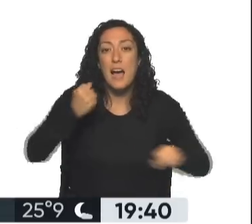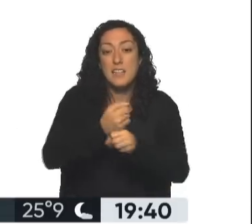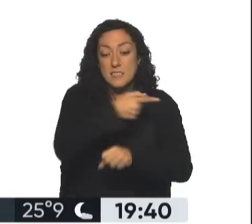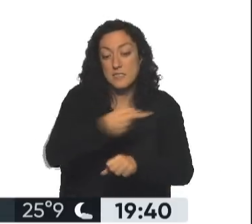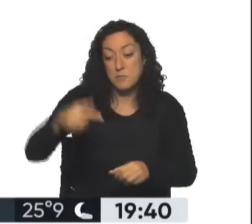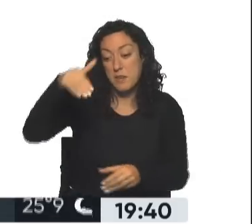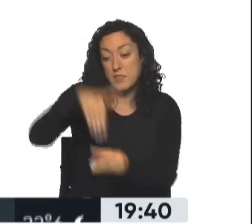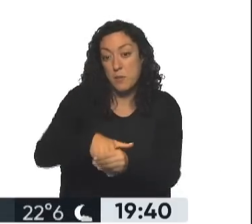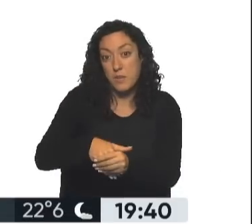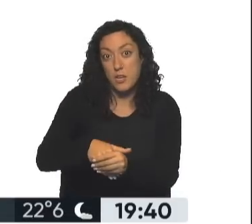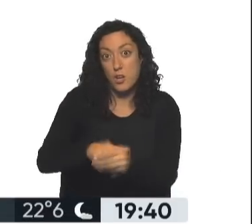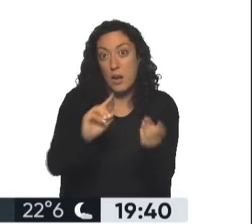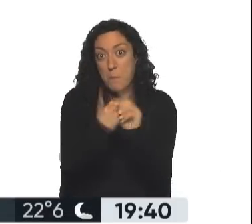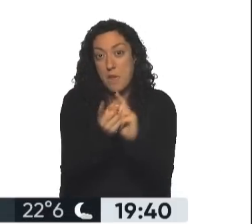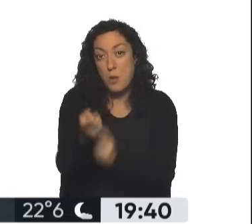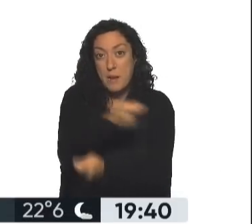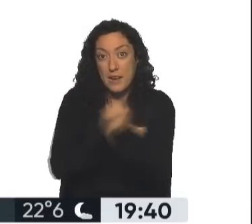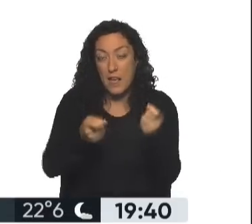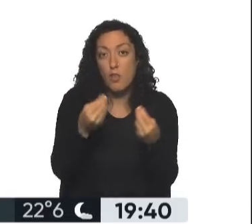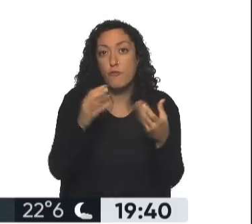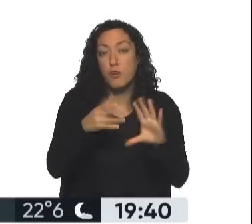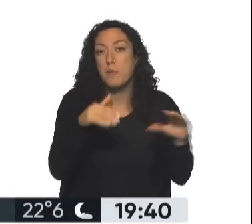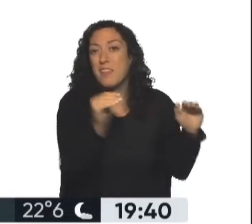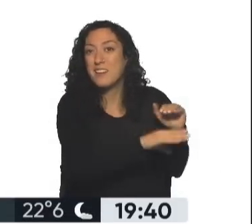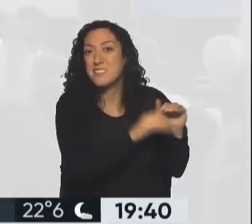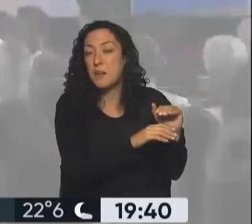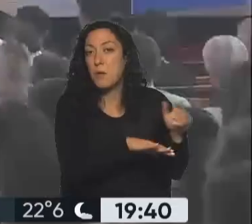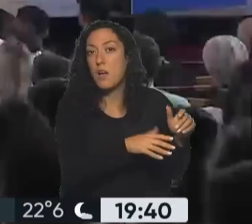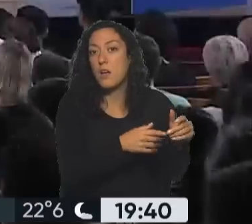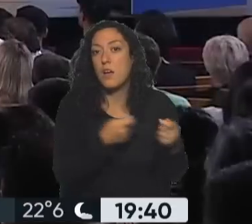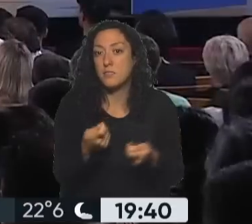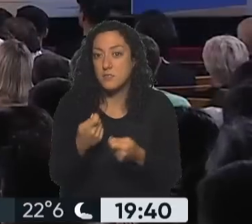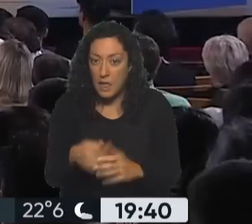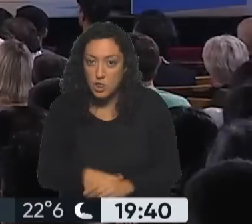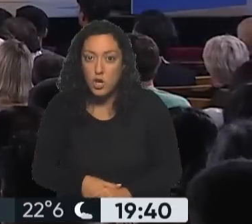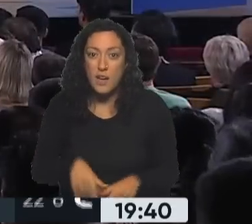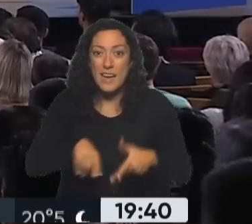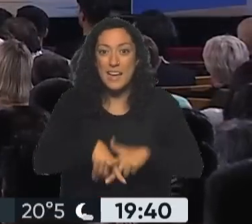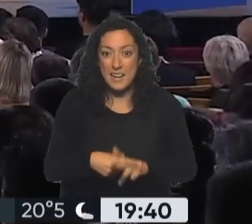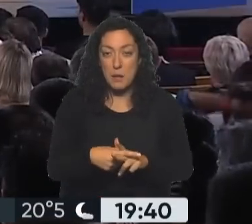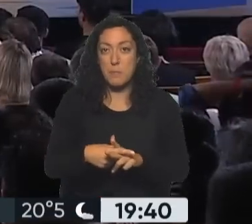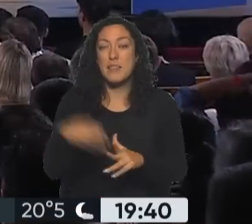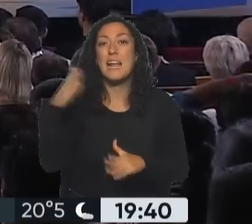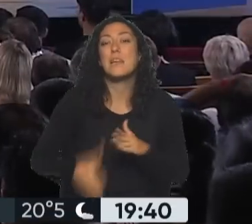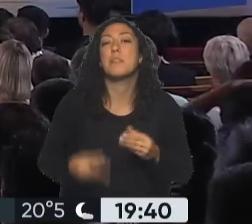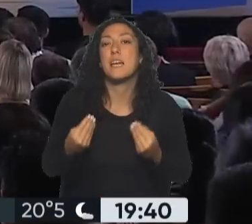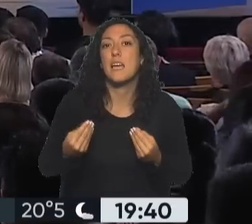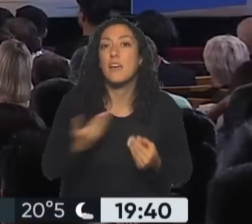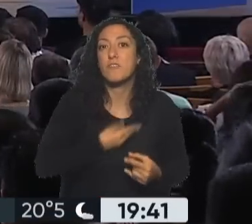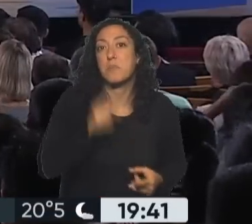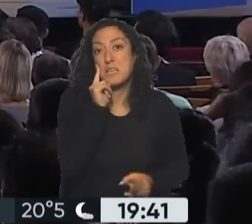semana en el mercado cambiario utilizando reservas, instrumento que también estaba impedido por la firma del